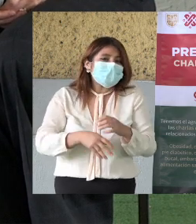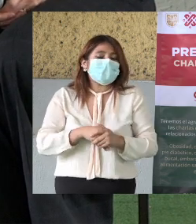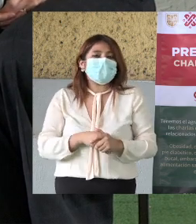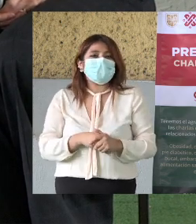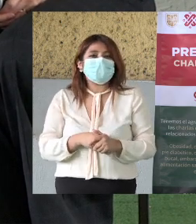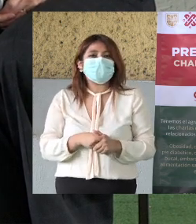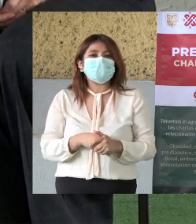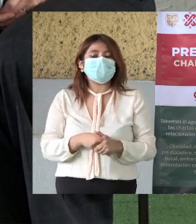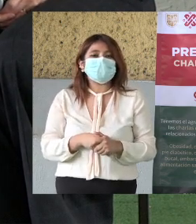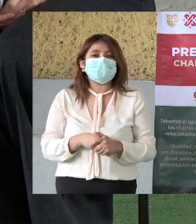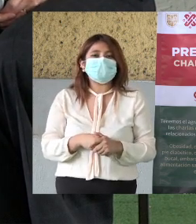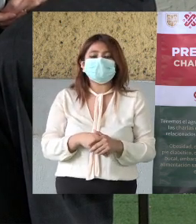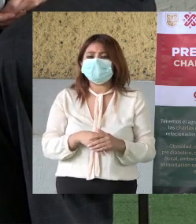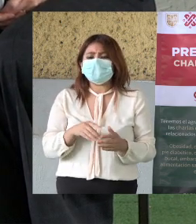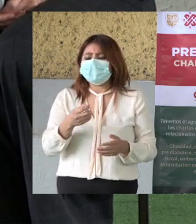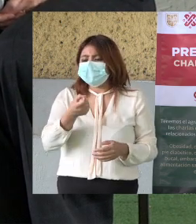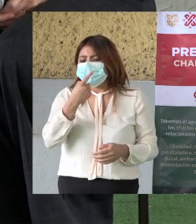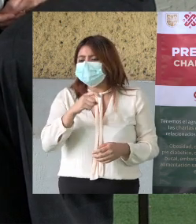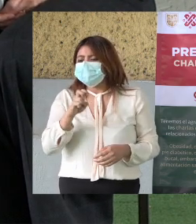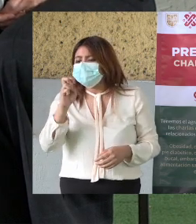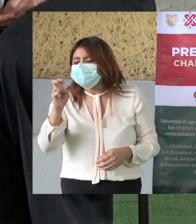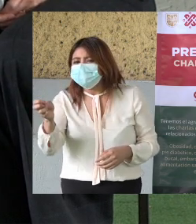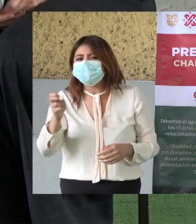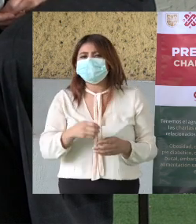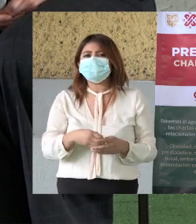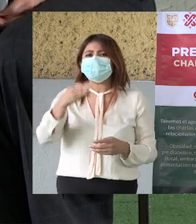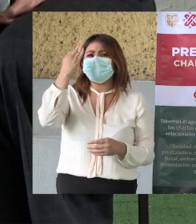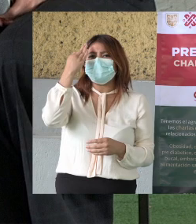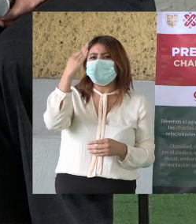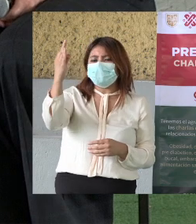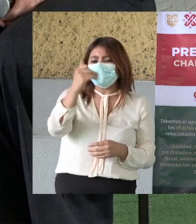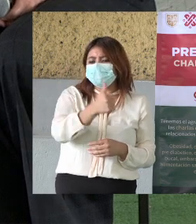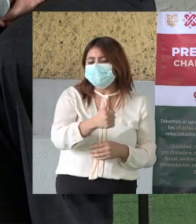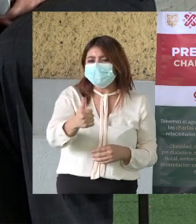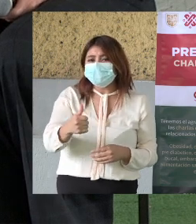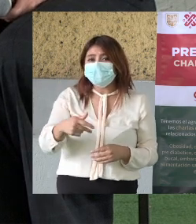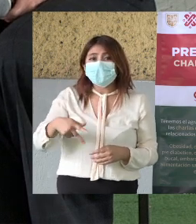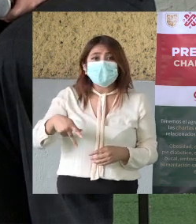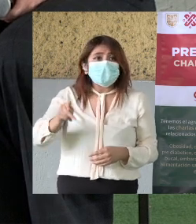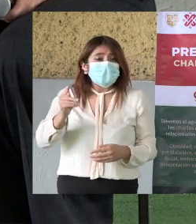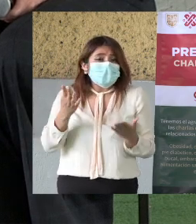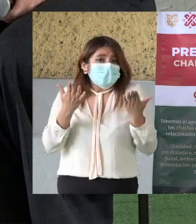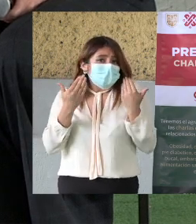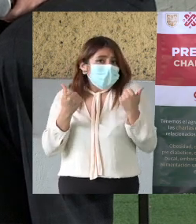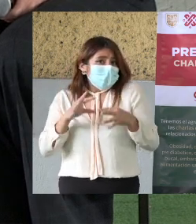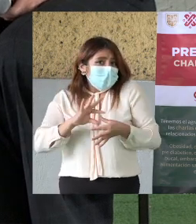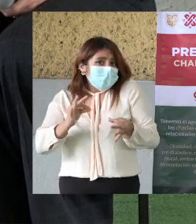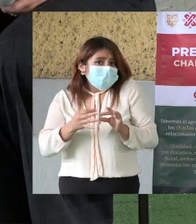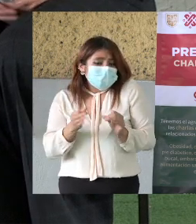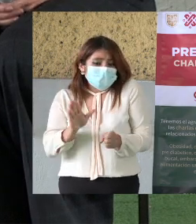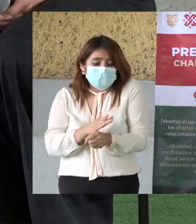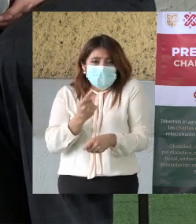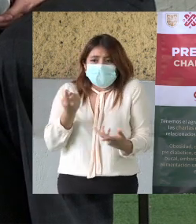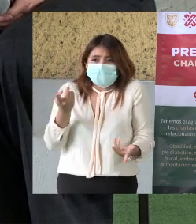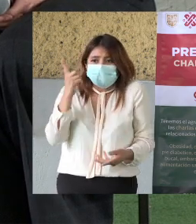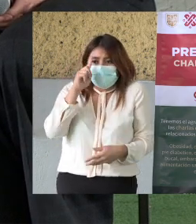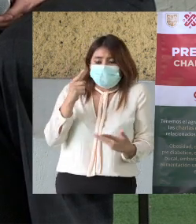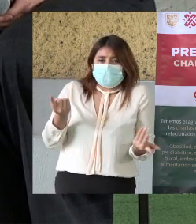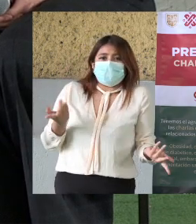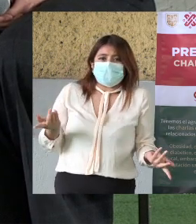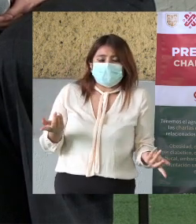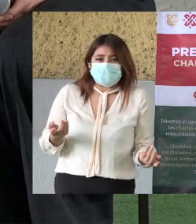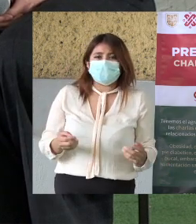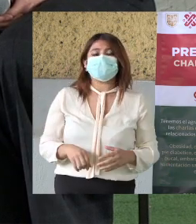les decimos tomen esto cada X tiempo, pero luego no les explicamos los porqués o los para qué. Y